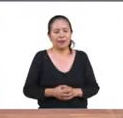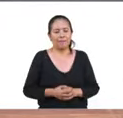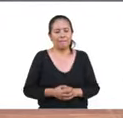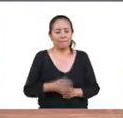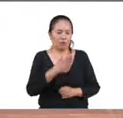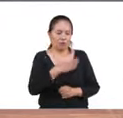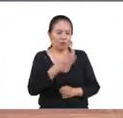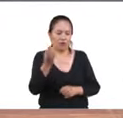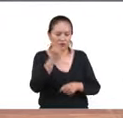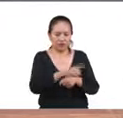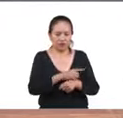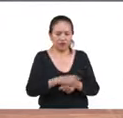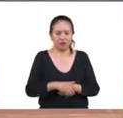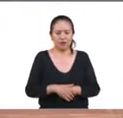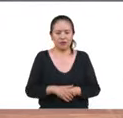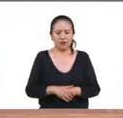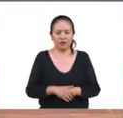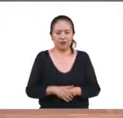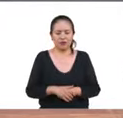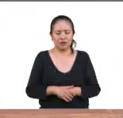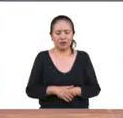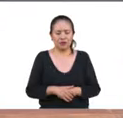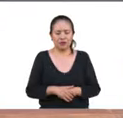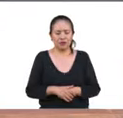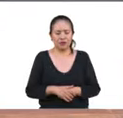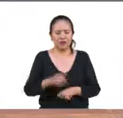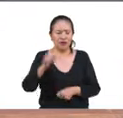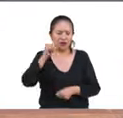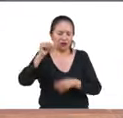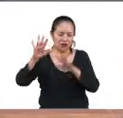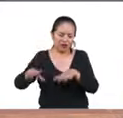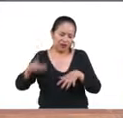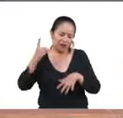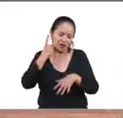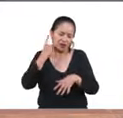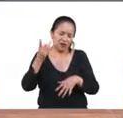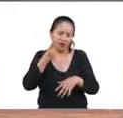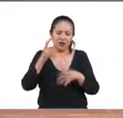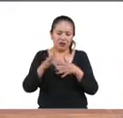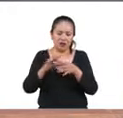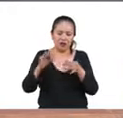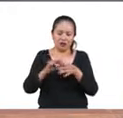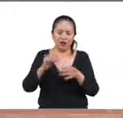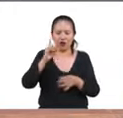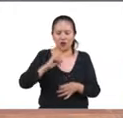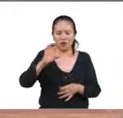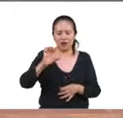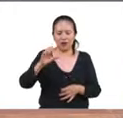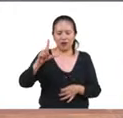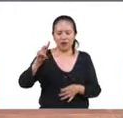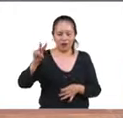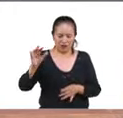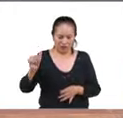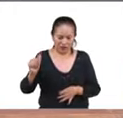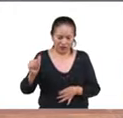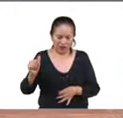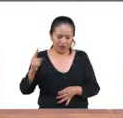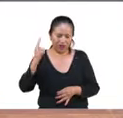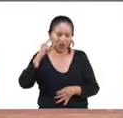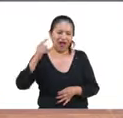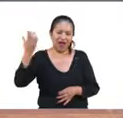Buenos días. Ayer en el Congreso de la Ciudad de México, por el Día Internacional de la Mujer, se hablaba del caso de Elvira, la mamá de Sofía y Esmeralda,